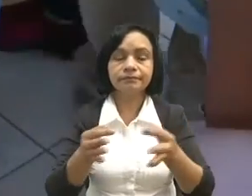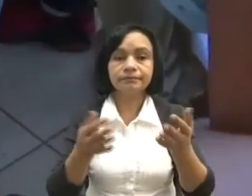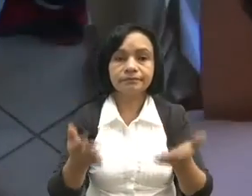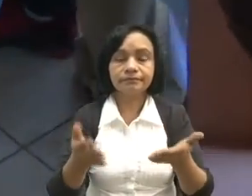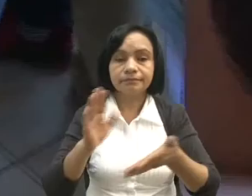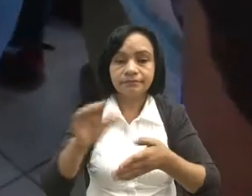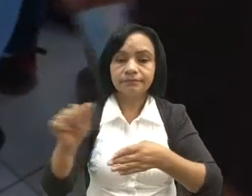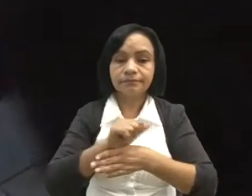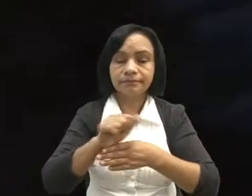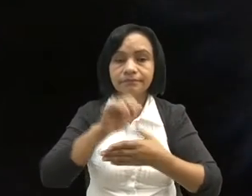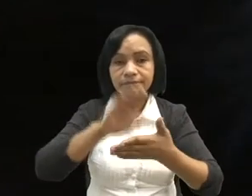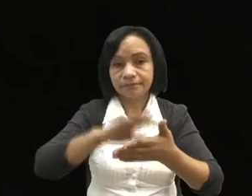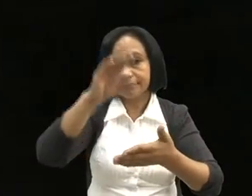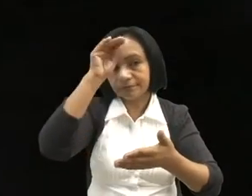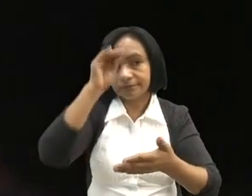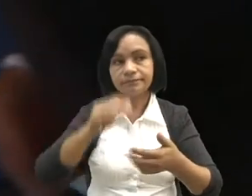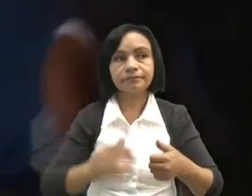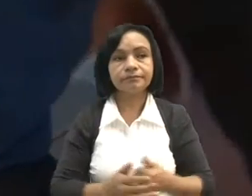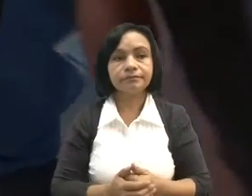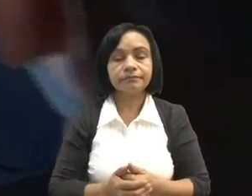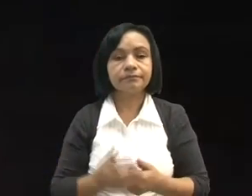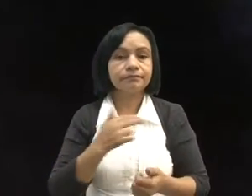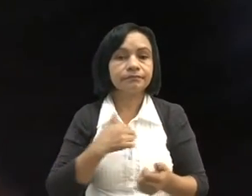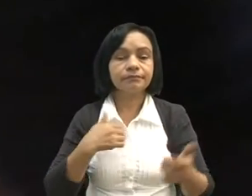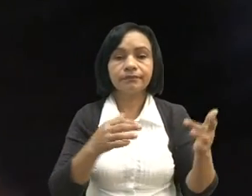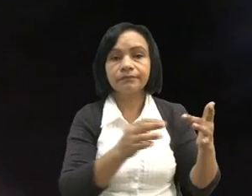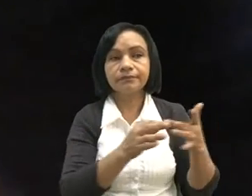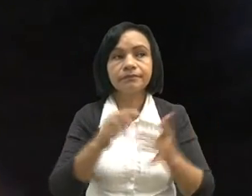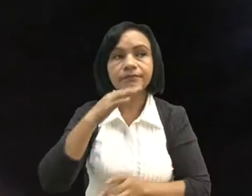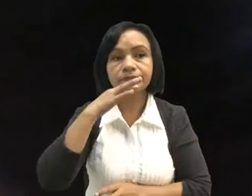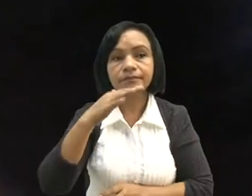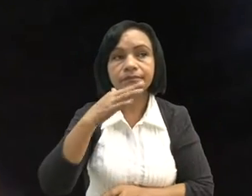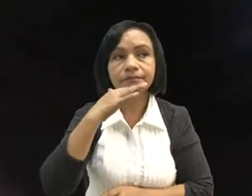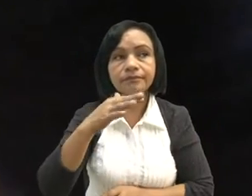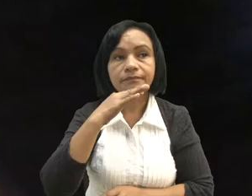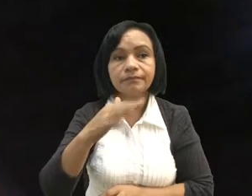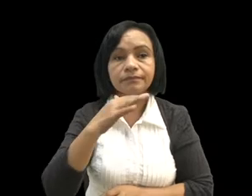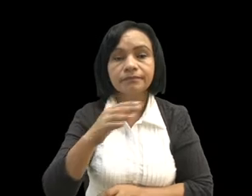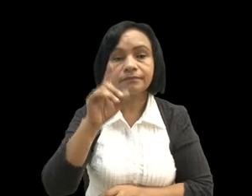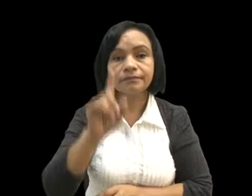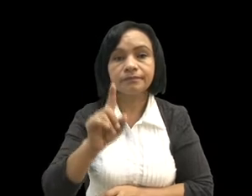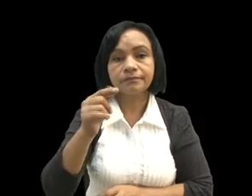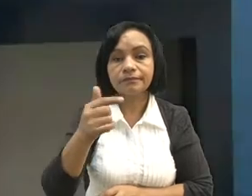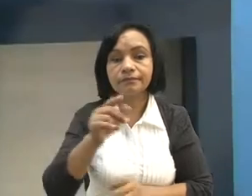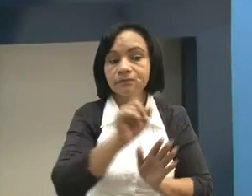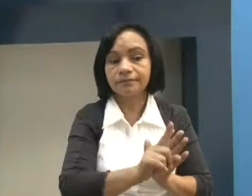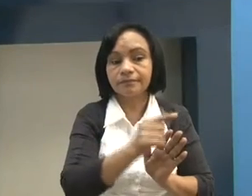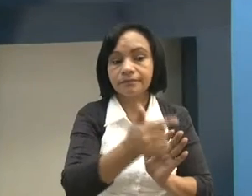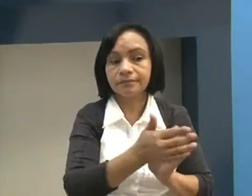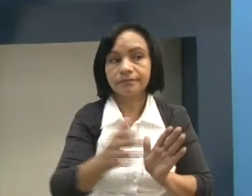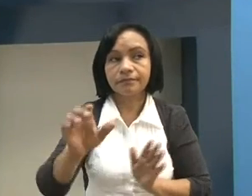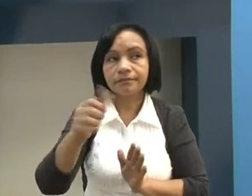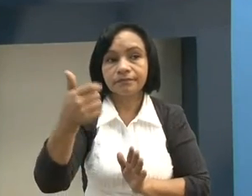esa preparación. Pero además de eso, también la especialización del inglés en primaria, ¿verdad? Para poder entonces que